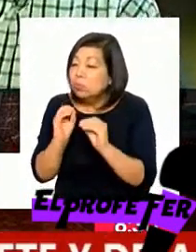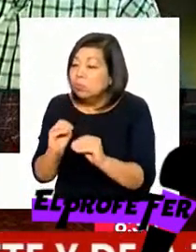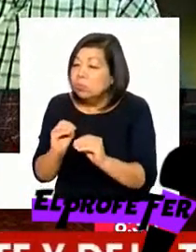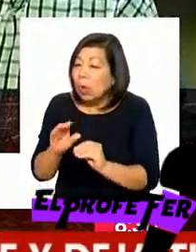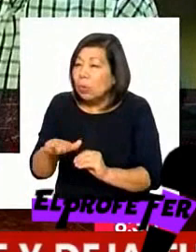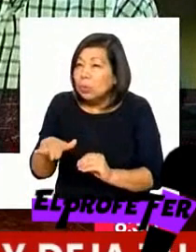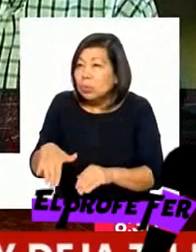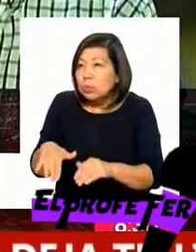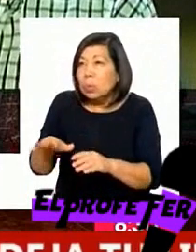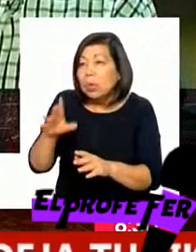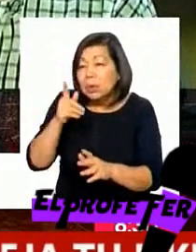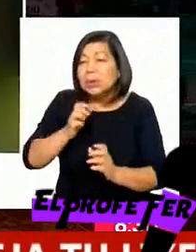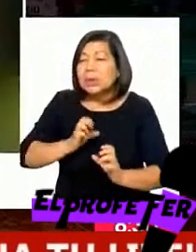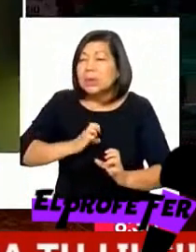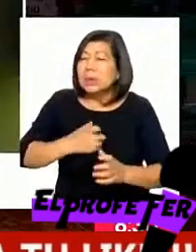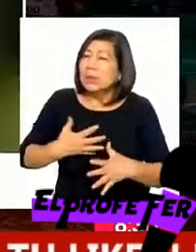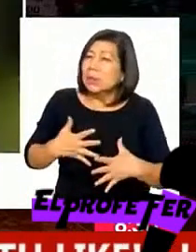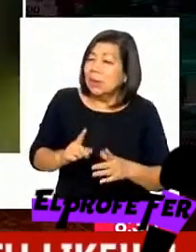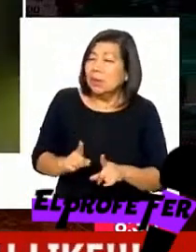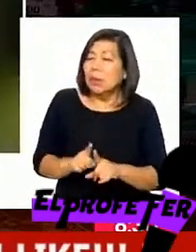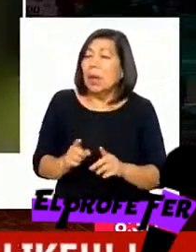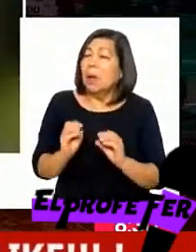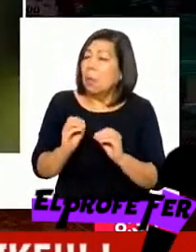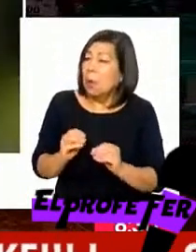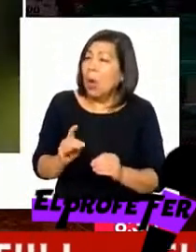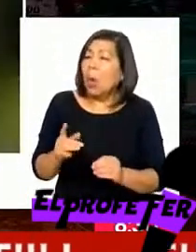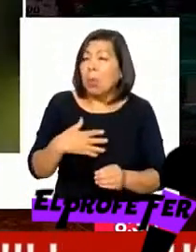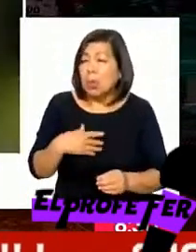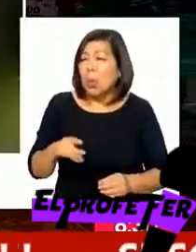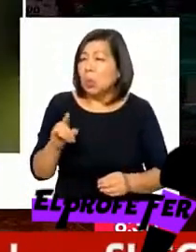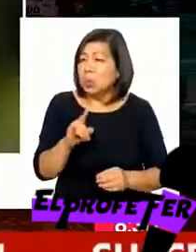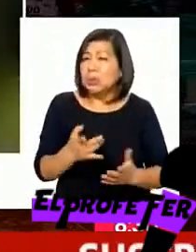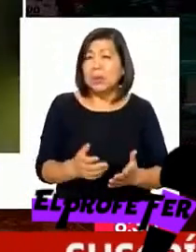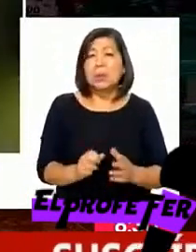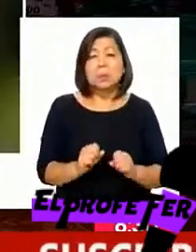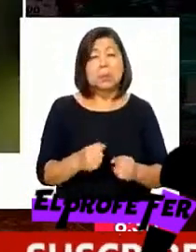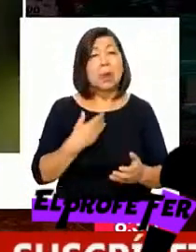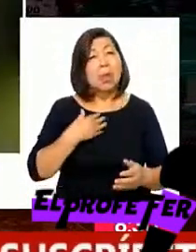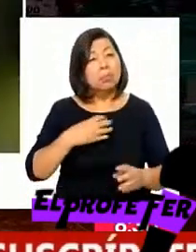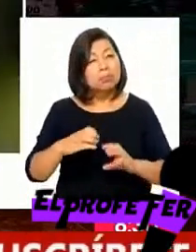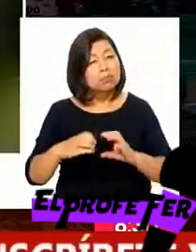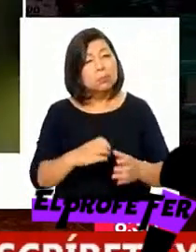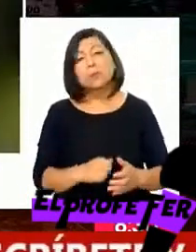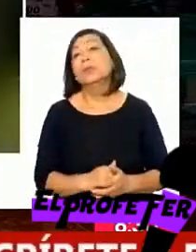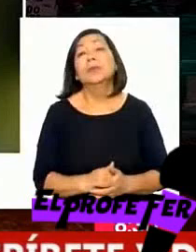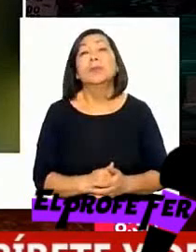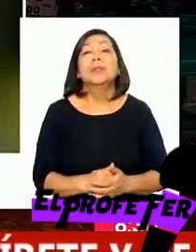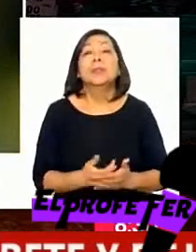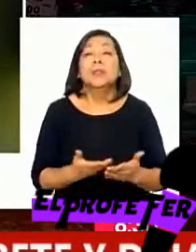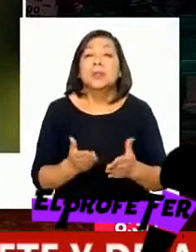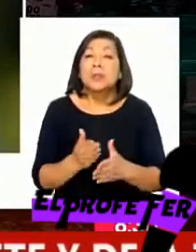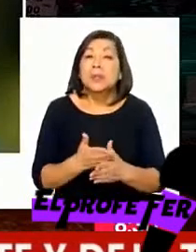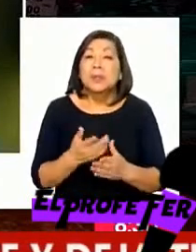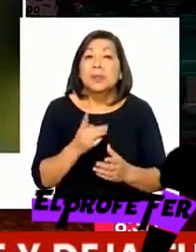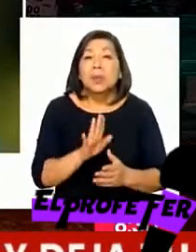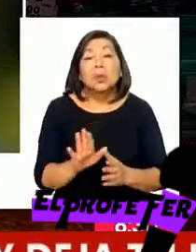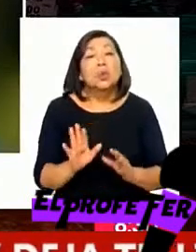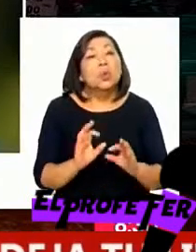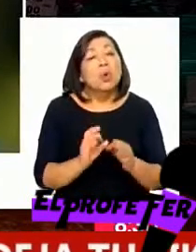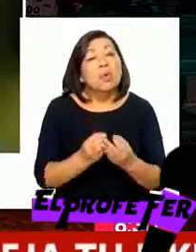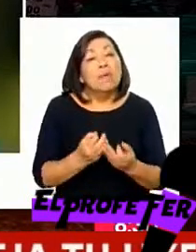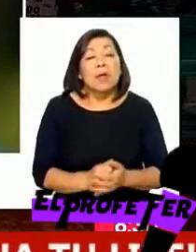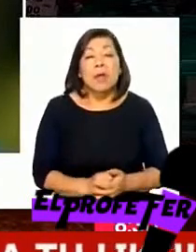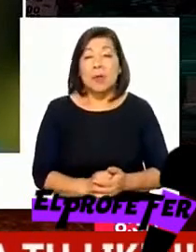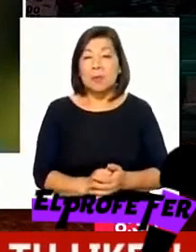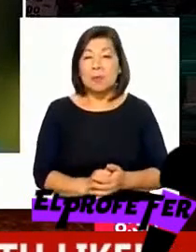en las tablets para que los alumnos las puedan utilizar y puedan discutir entre ellos, con sus